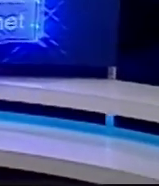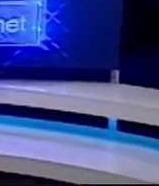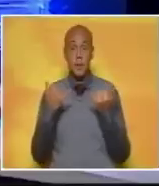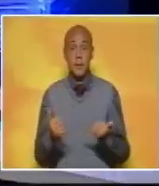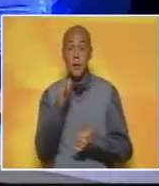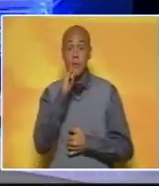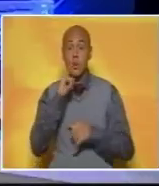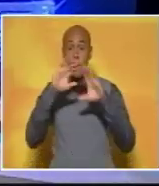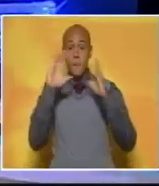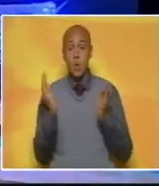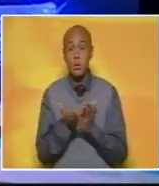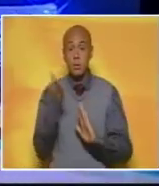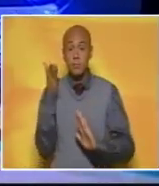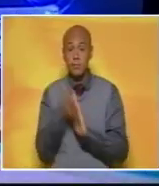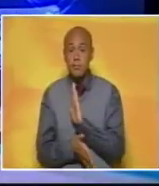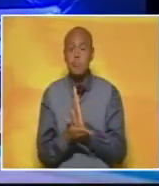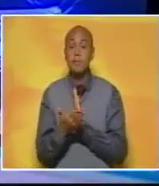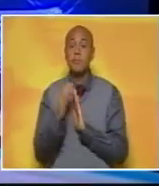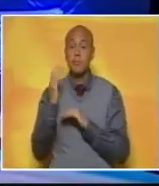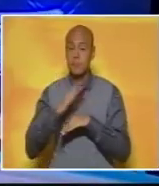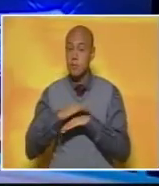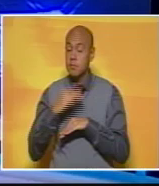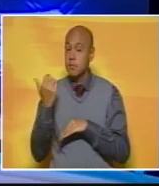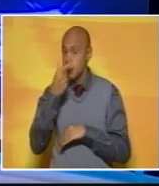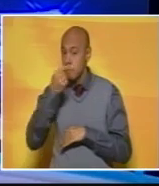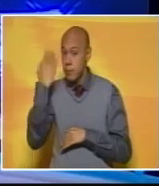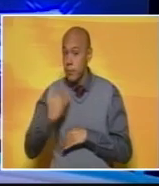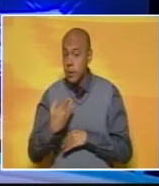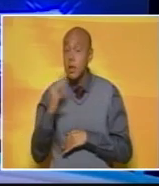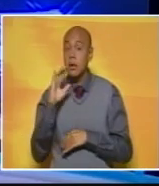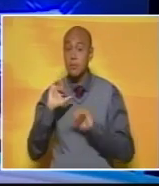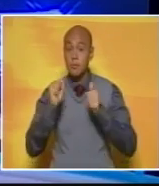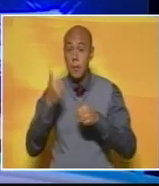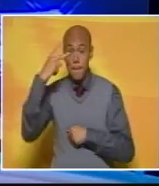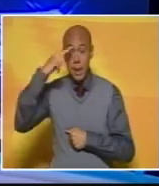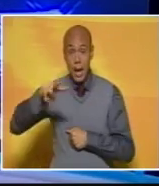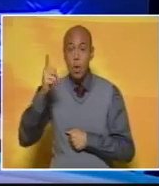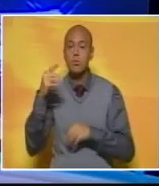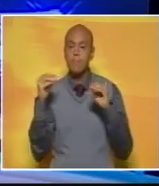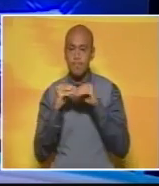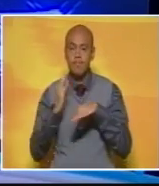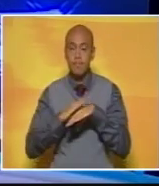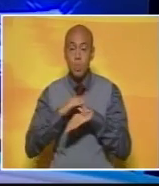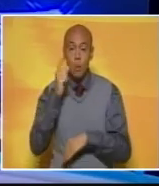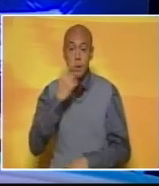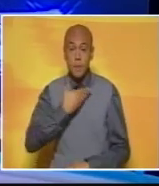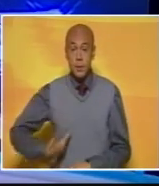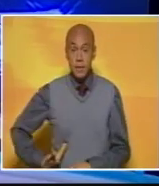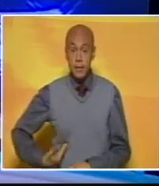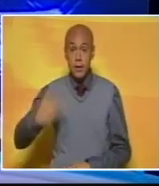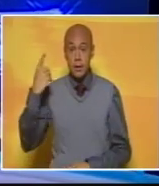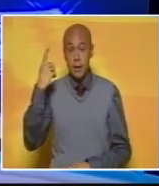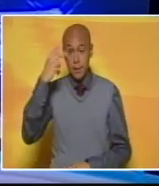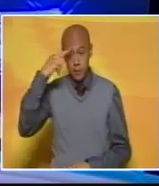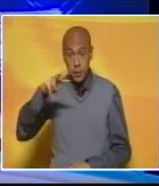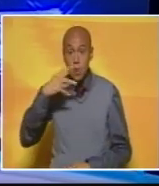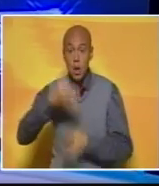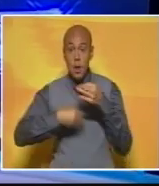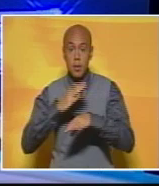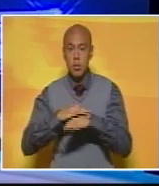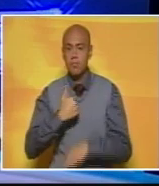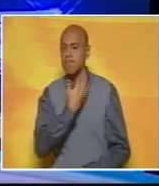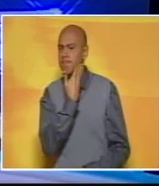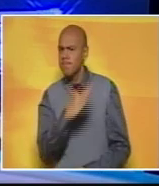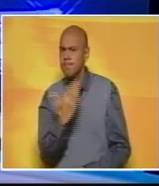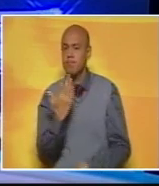Iniciamos nuestro recorrido por lo que pasa en el mundo Nieves en México. Así es, Endrina. El presidente Andrés Manuel López Obrador manifestó su